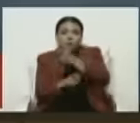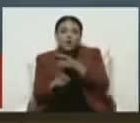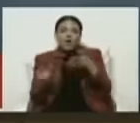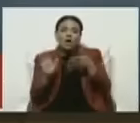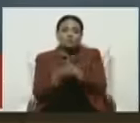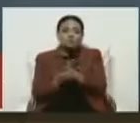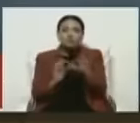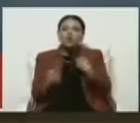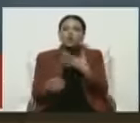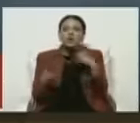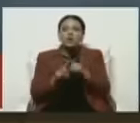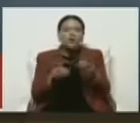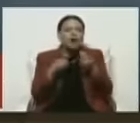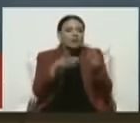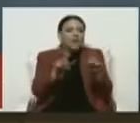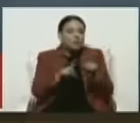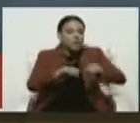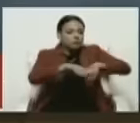exprofeso dañar,